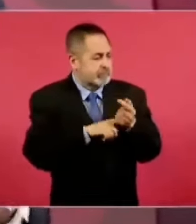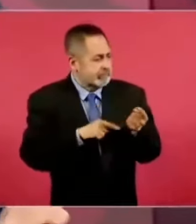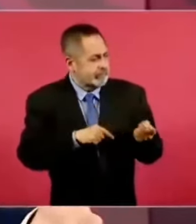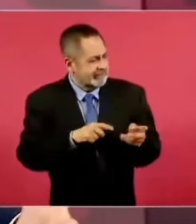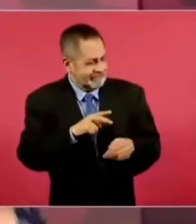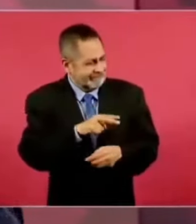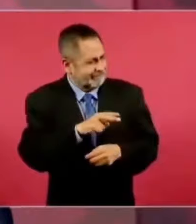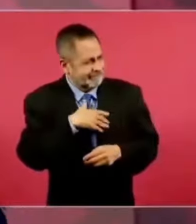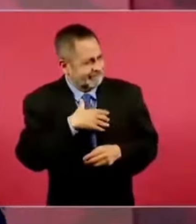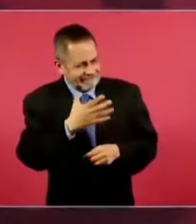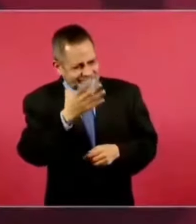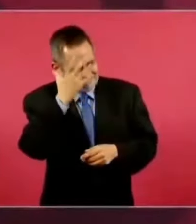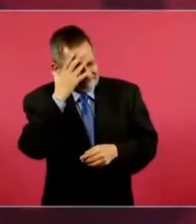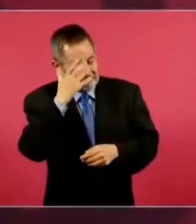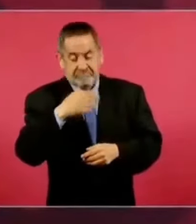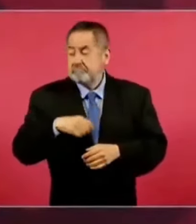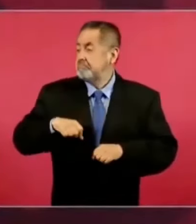vergüenza.